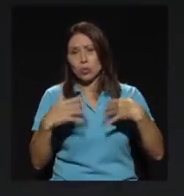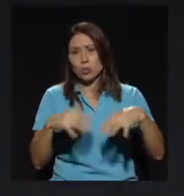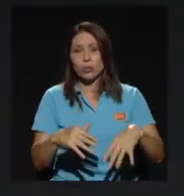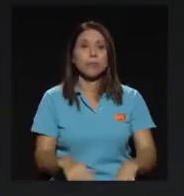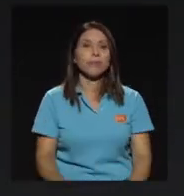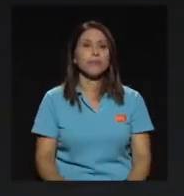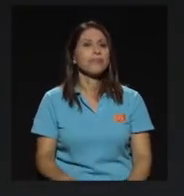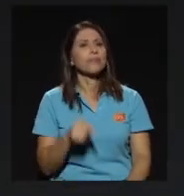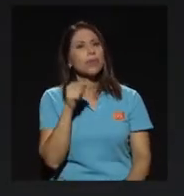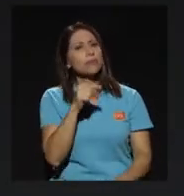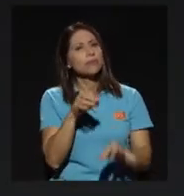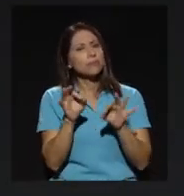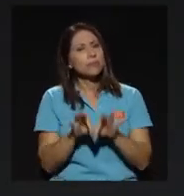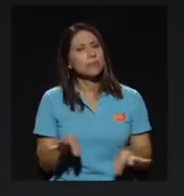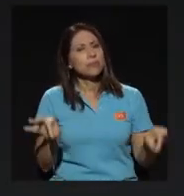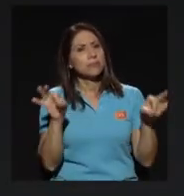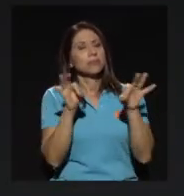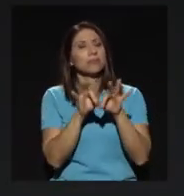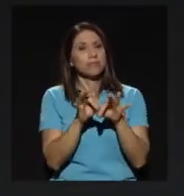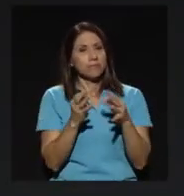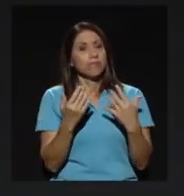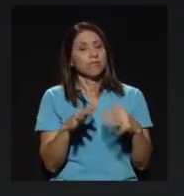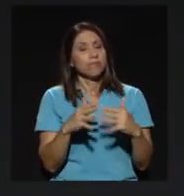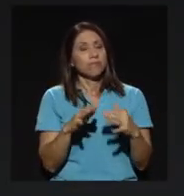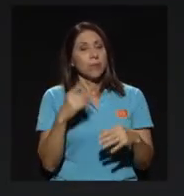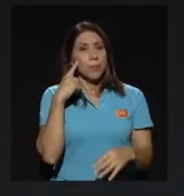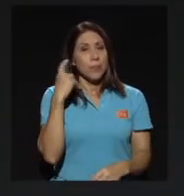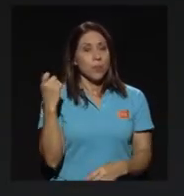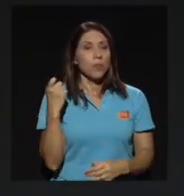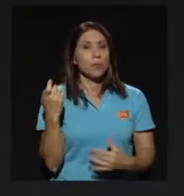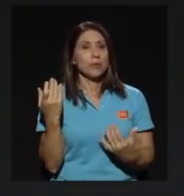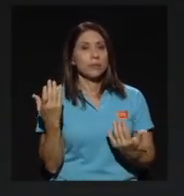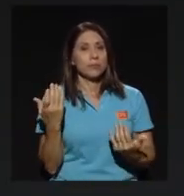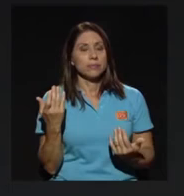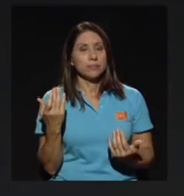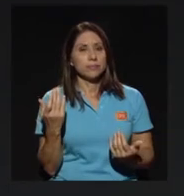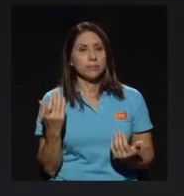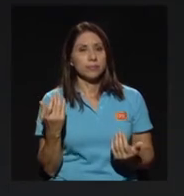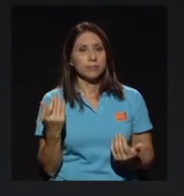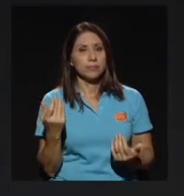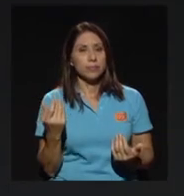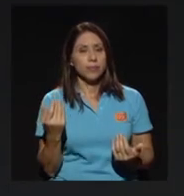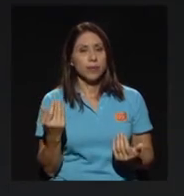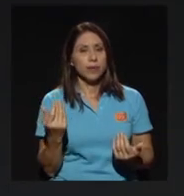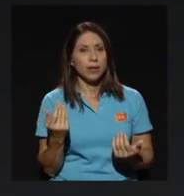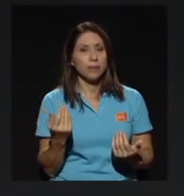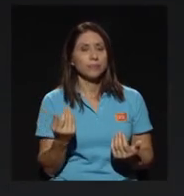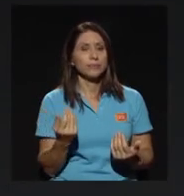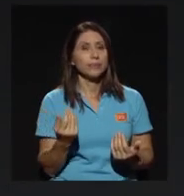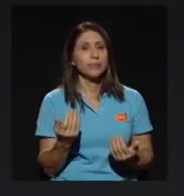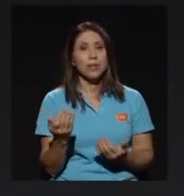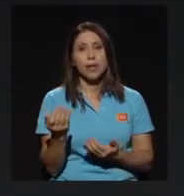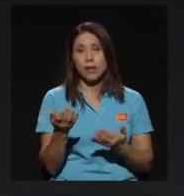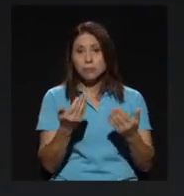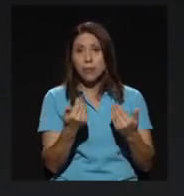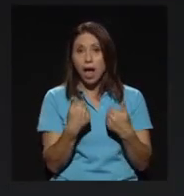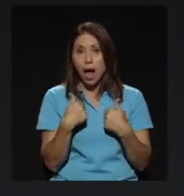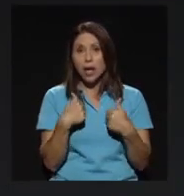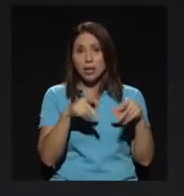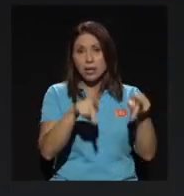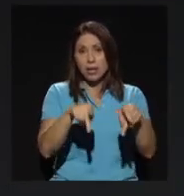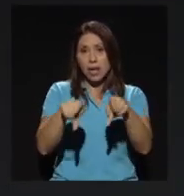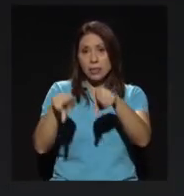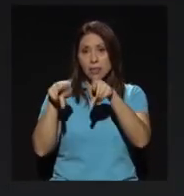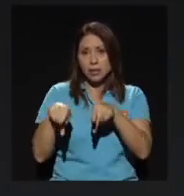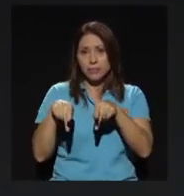eso es muy importante tomar colegio porque hay gente y en este